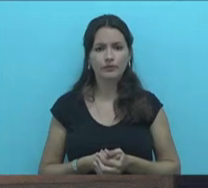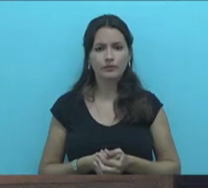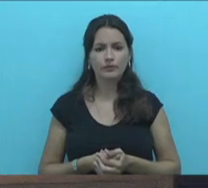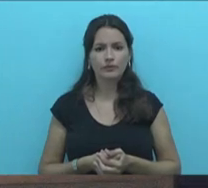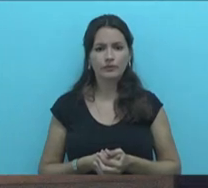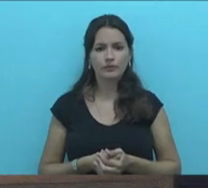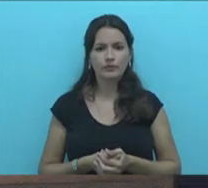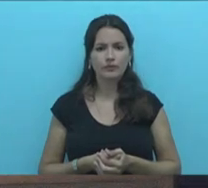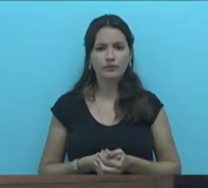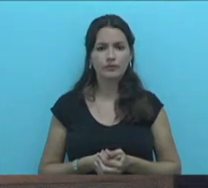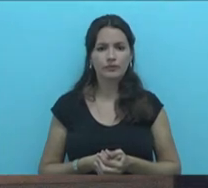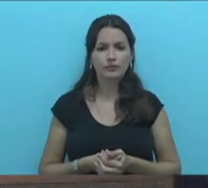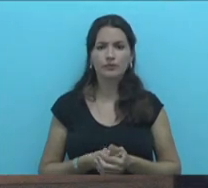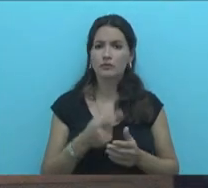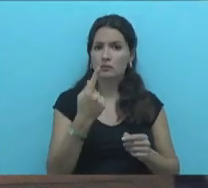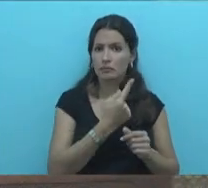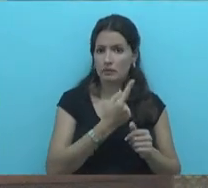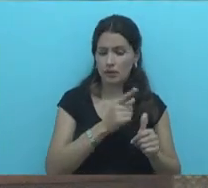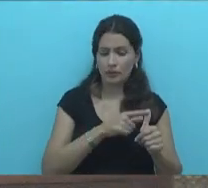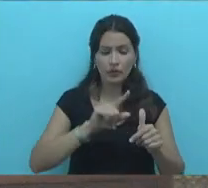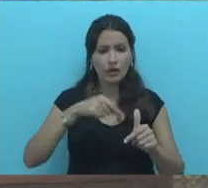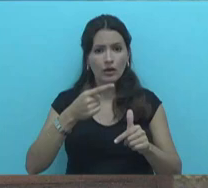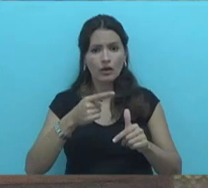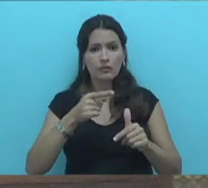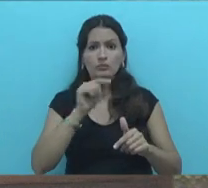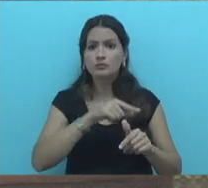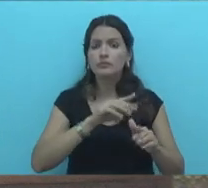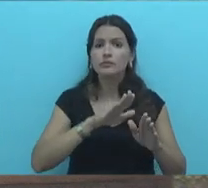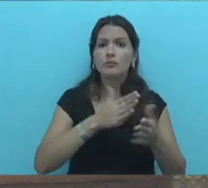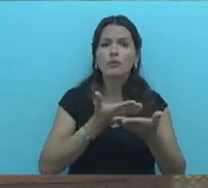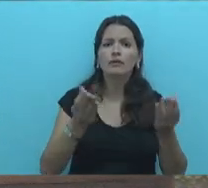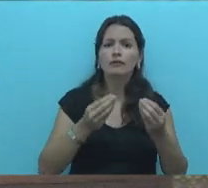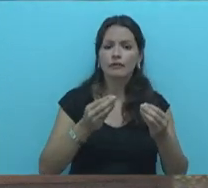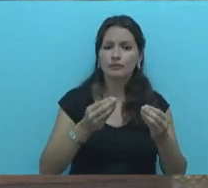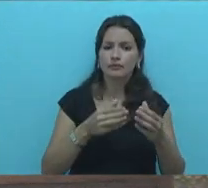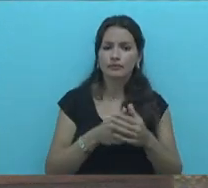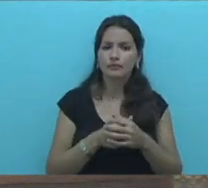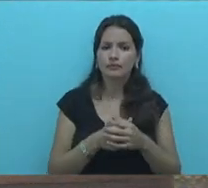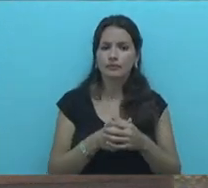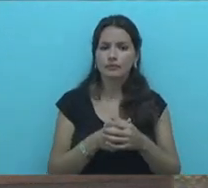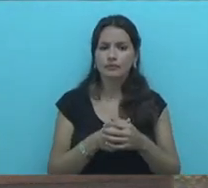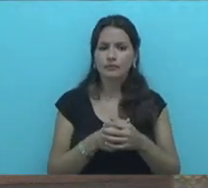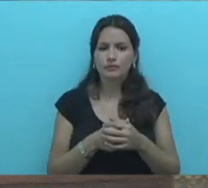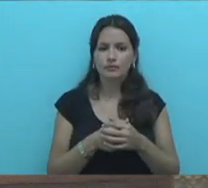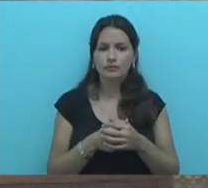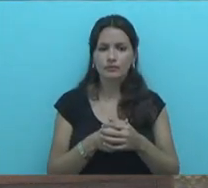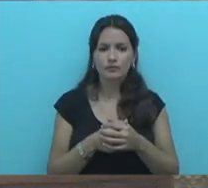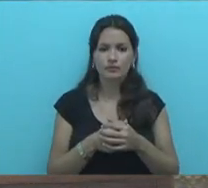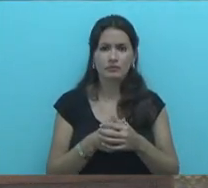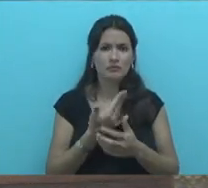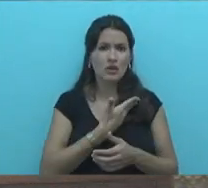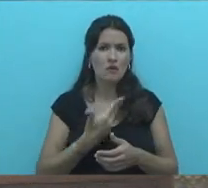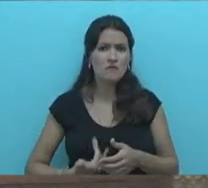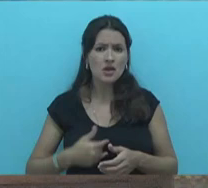generosidad. Esa fue una de las maniobras, con lo cual se demostraba algo. Les importa muy poco a los integrantes del